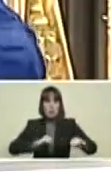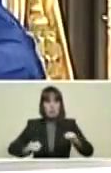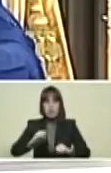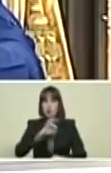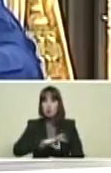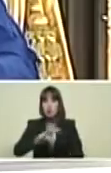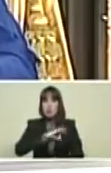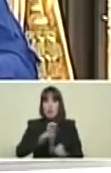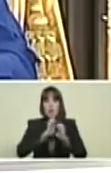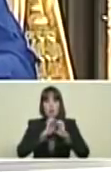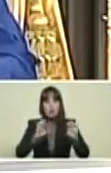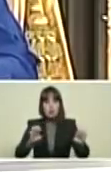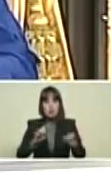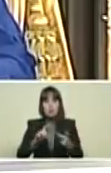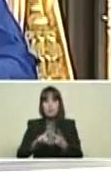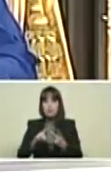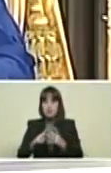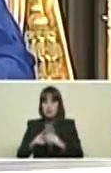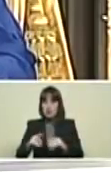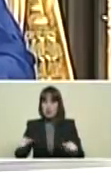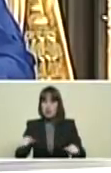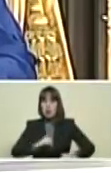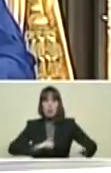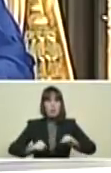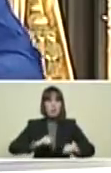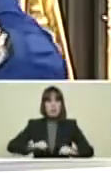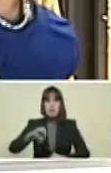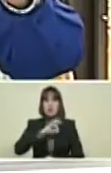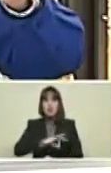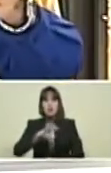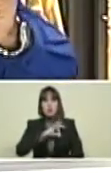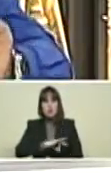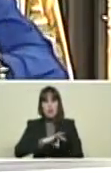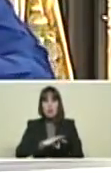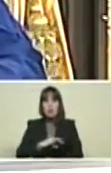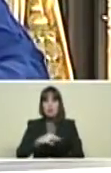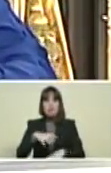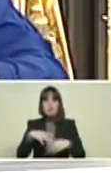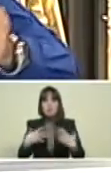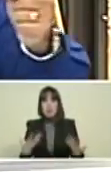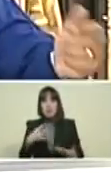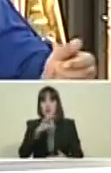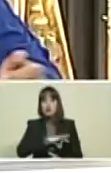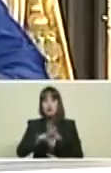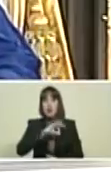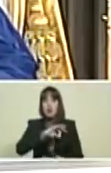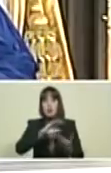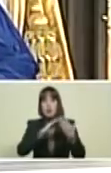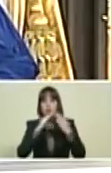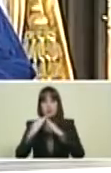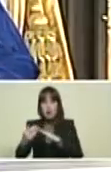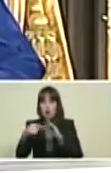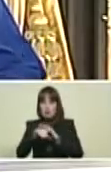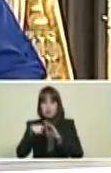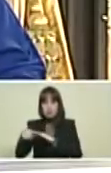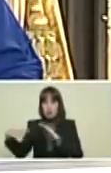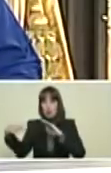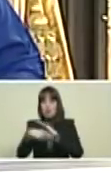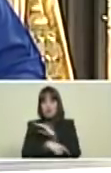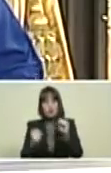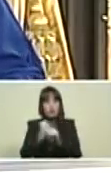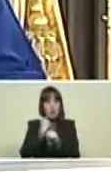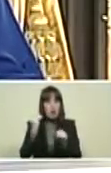en la educación. Y en lo territorial, los movimientos sociales del socialismo comunal, las comunas. Eso es algo